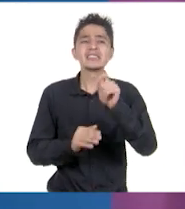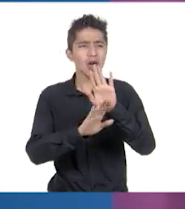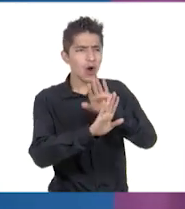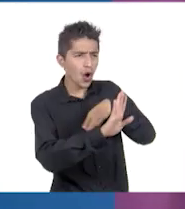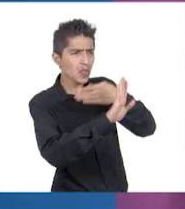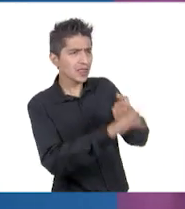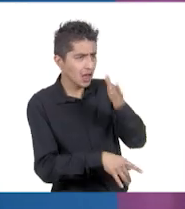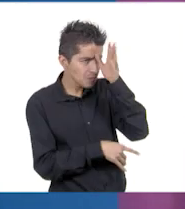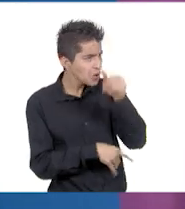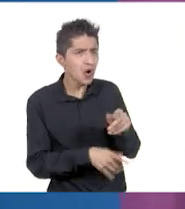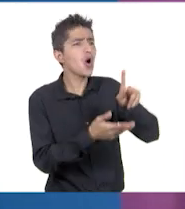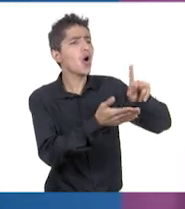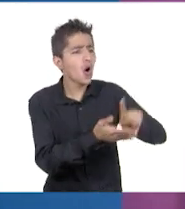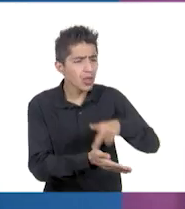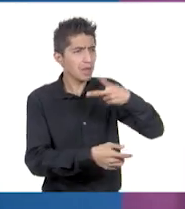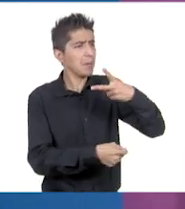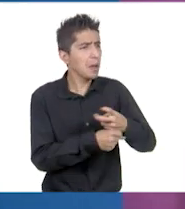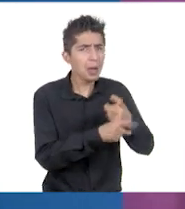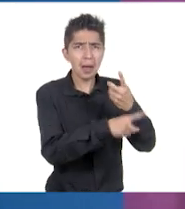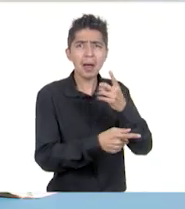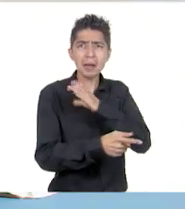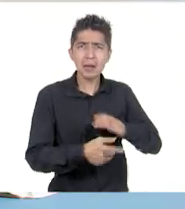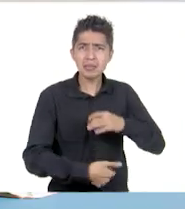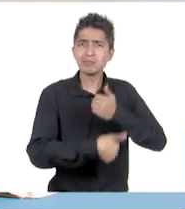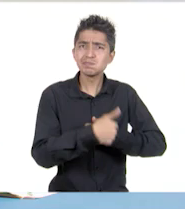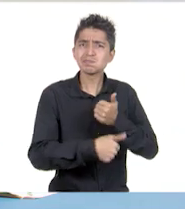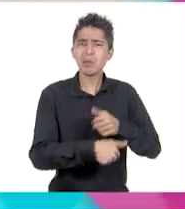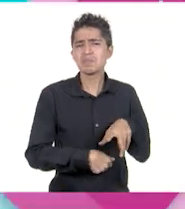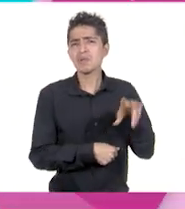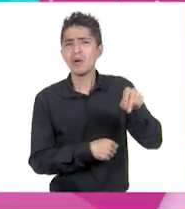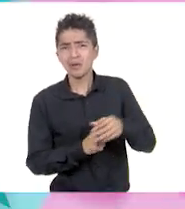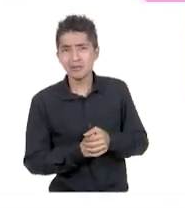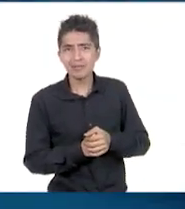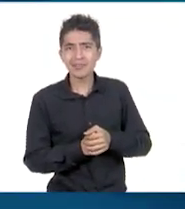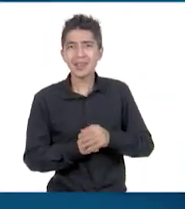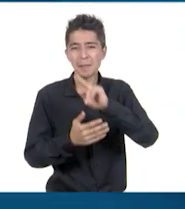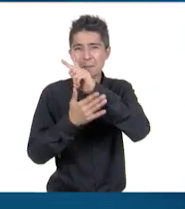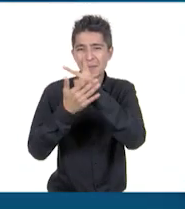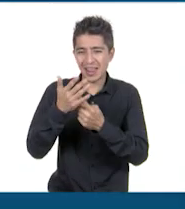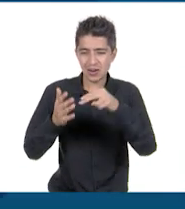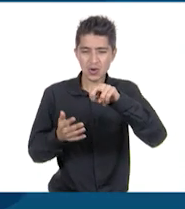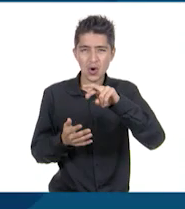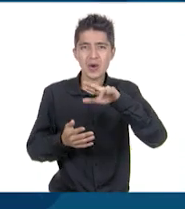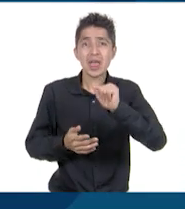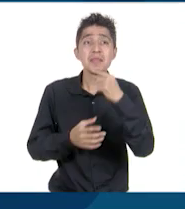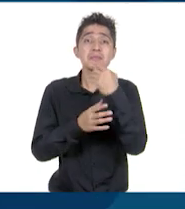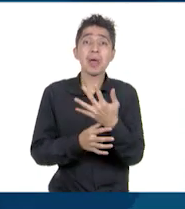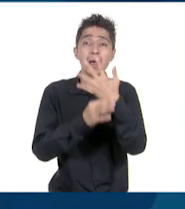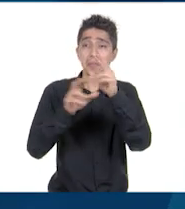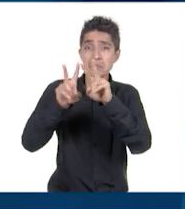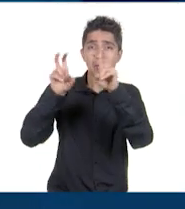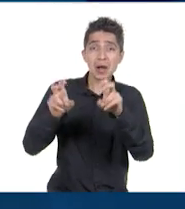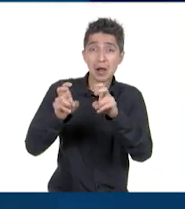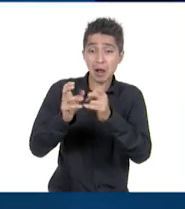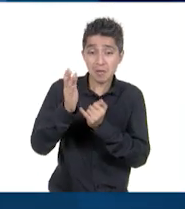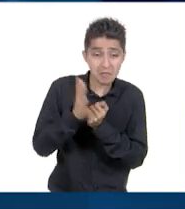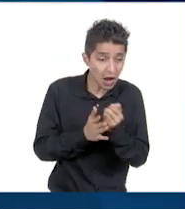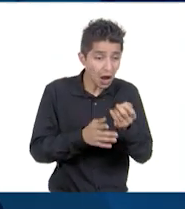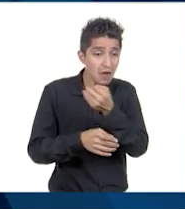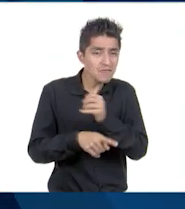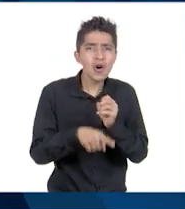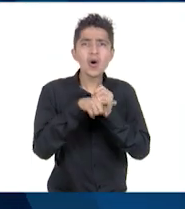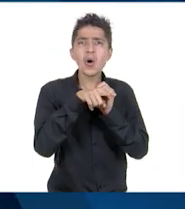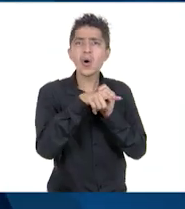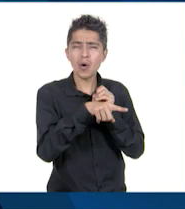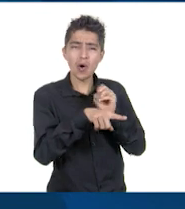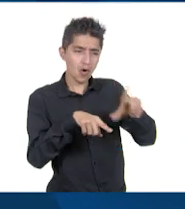reelección. Sí, al inicio del Plan de la Noria se pueden leer: la reelección indefinida, forzosa y